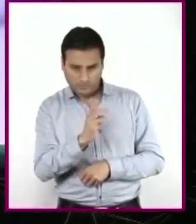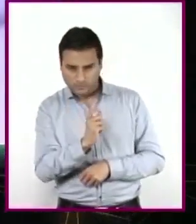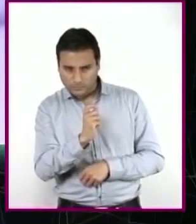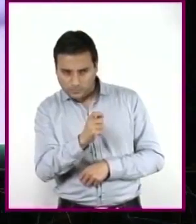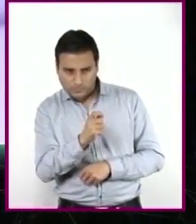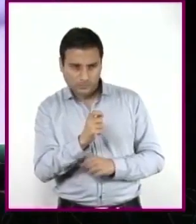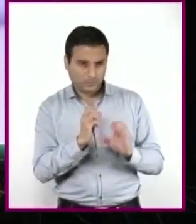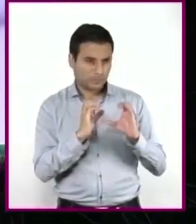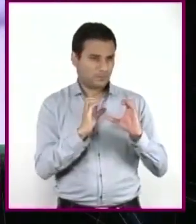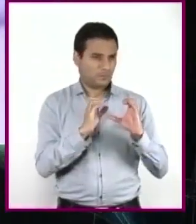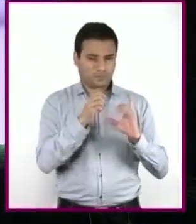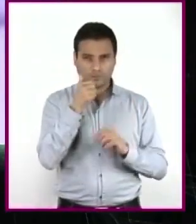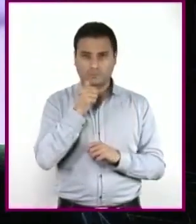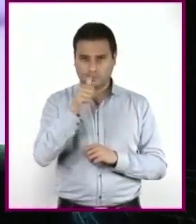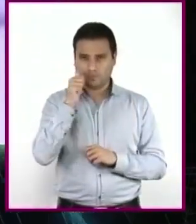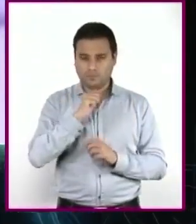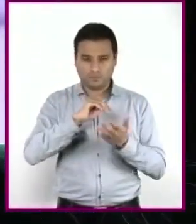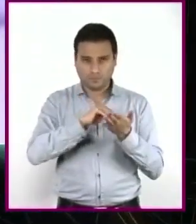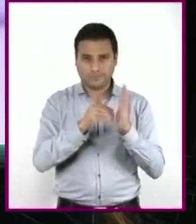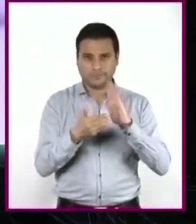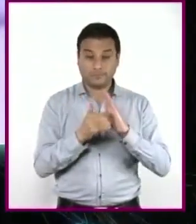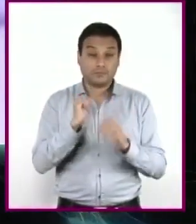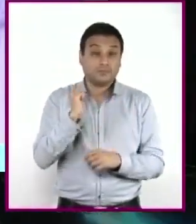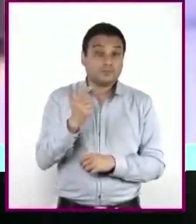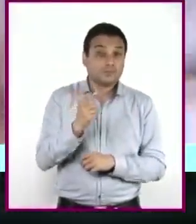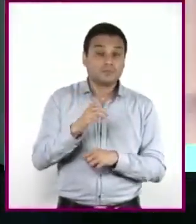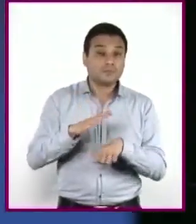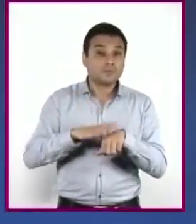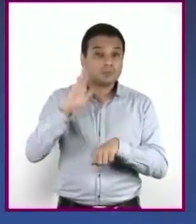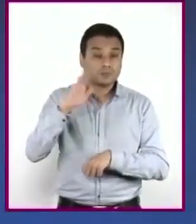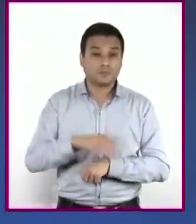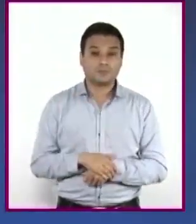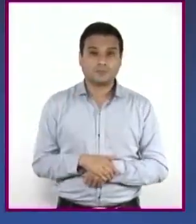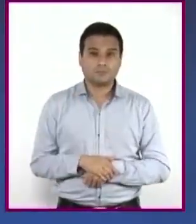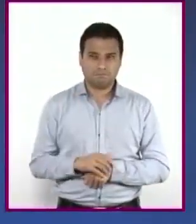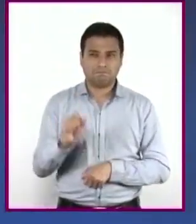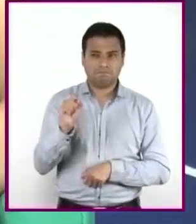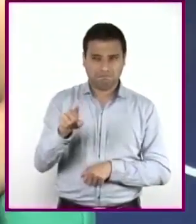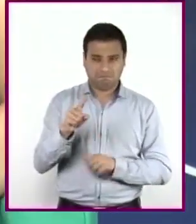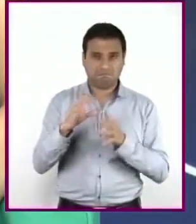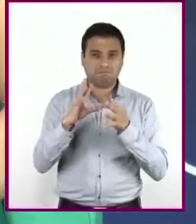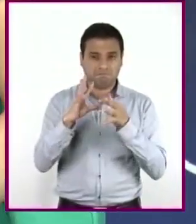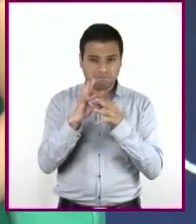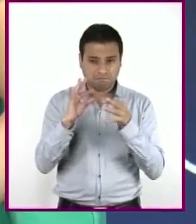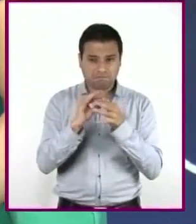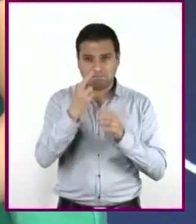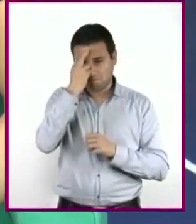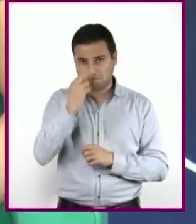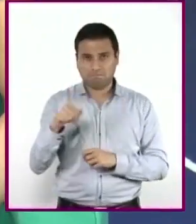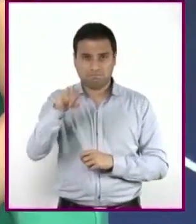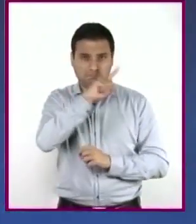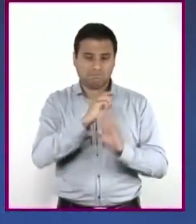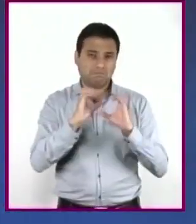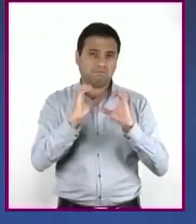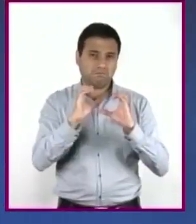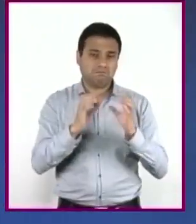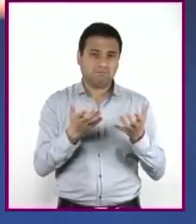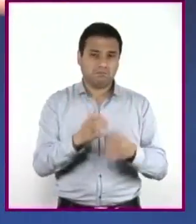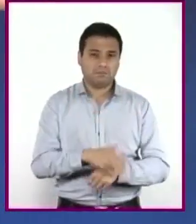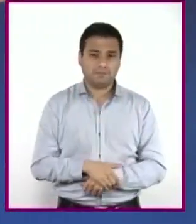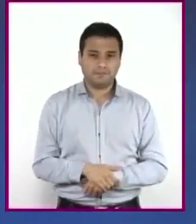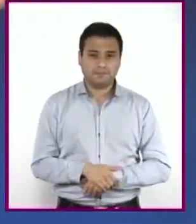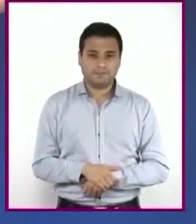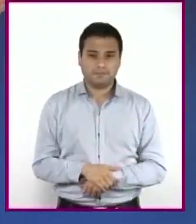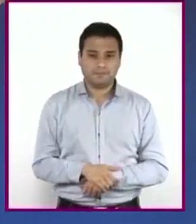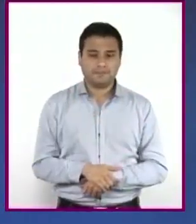entrar. ¿Algo más, Ana? No, justamente lo que dijo él, checar. Checar,